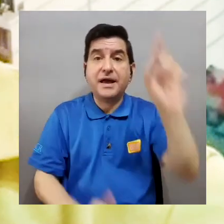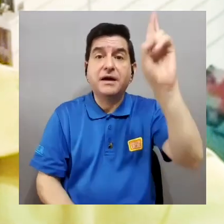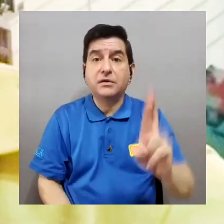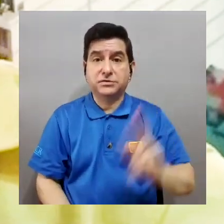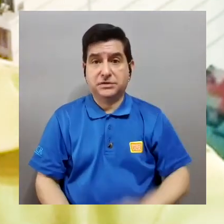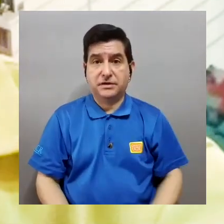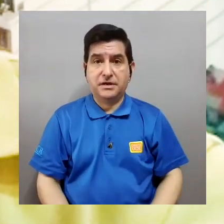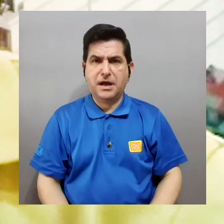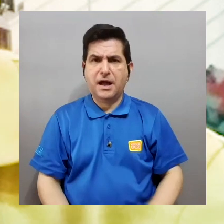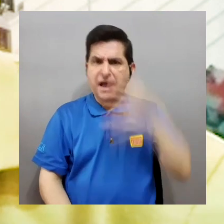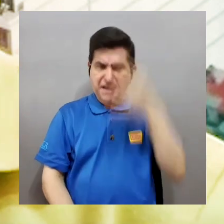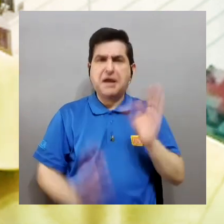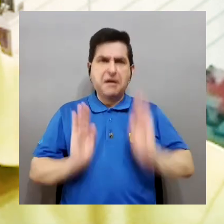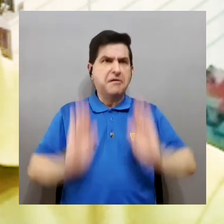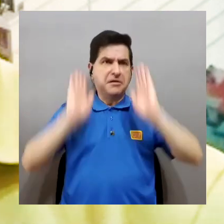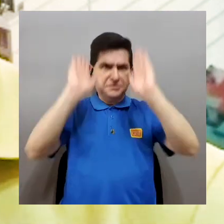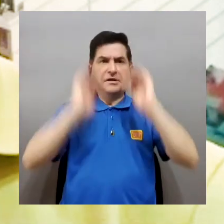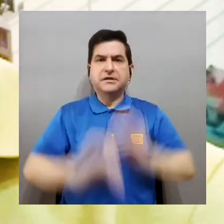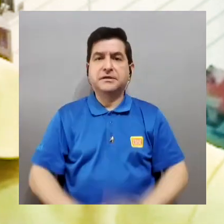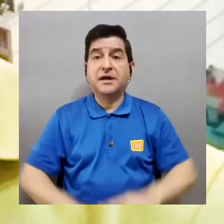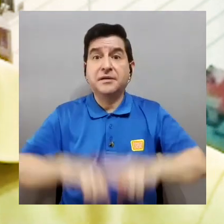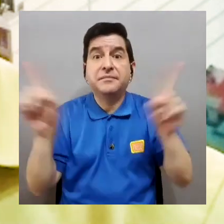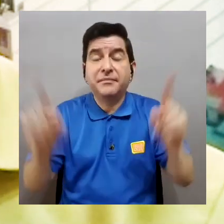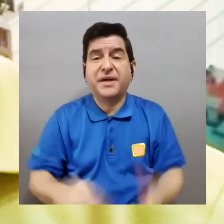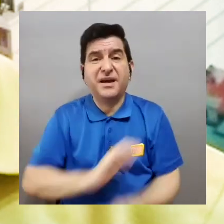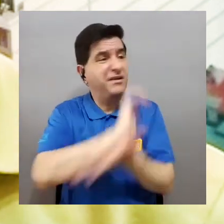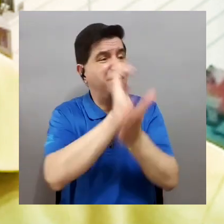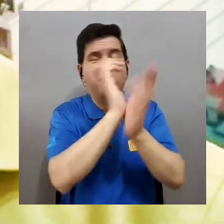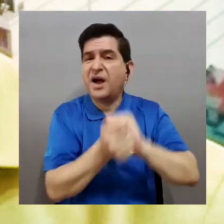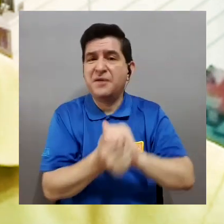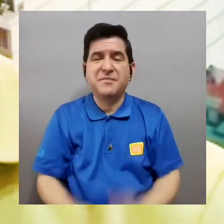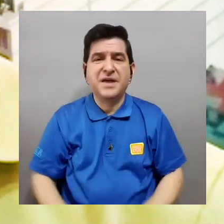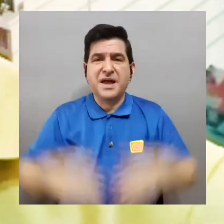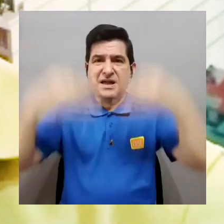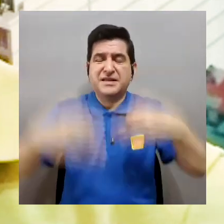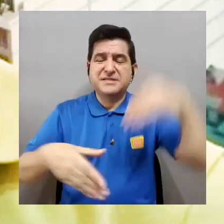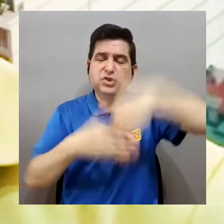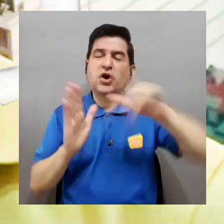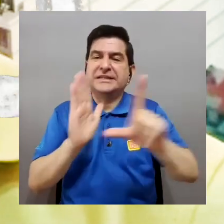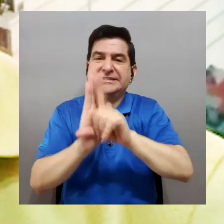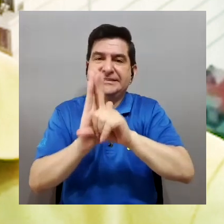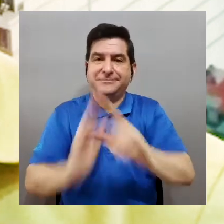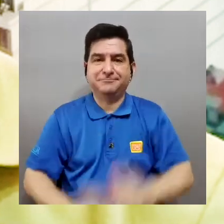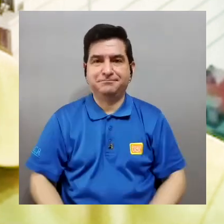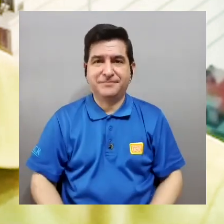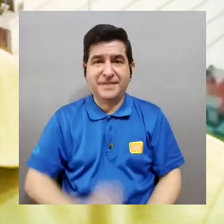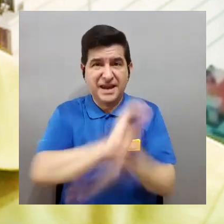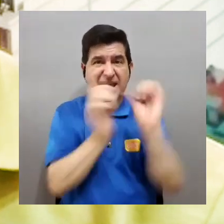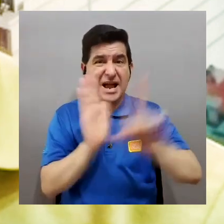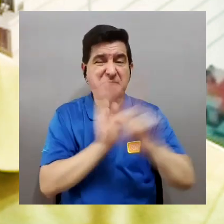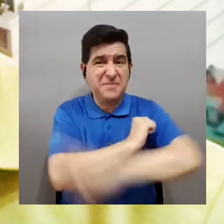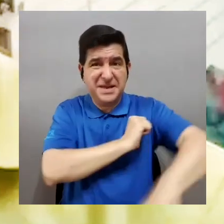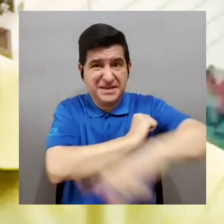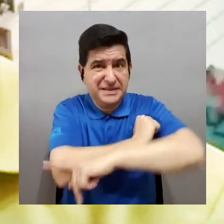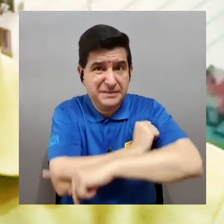Rica, porque nos parece fantástico, pero hay que cambiar disposiciones dentro de las leyes. Y cambiar leyes en